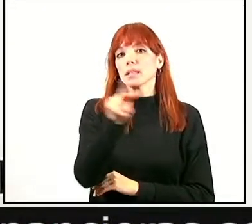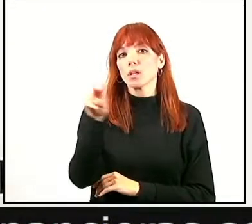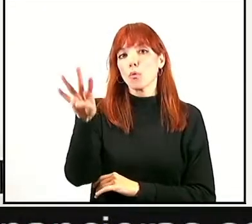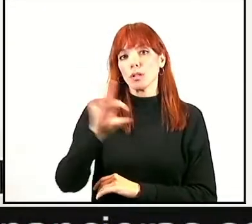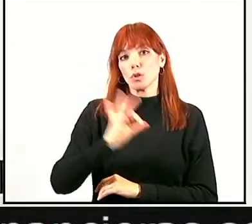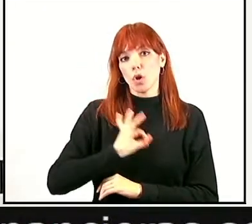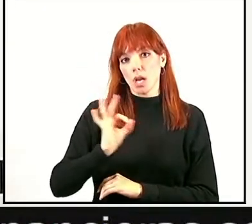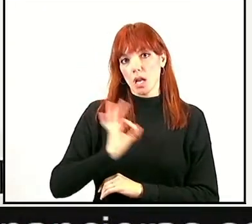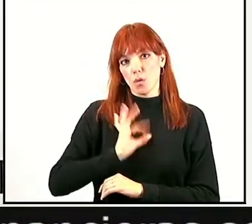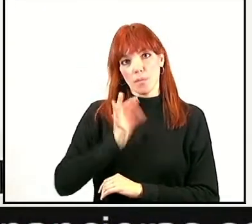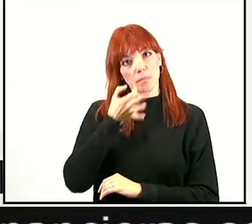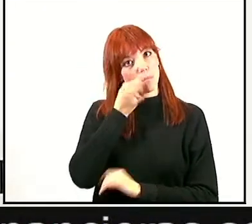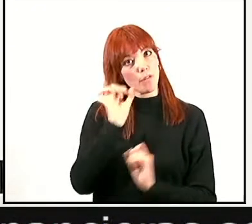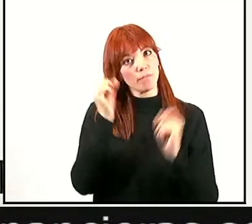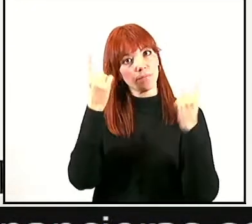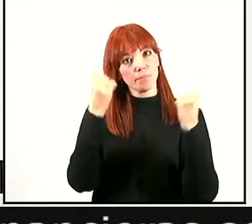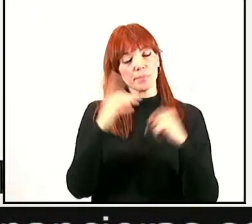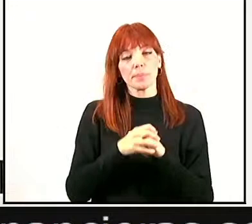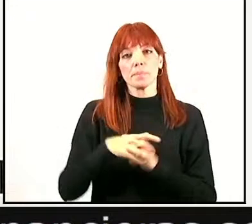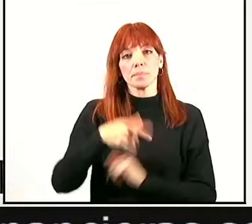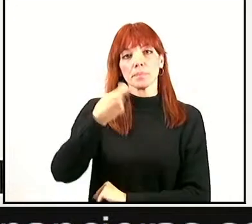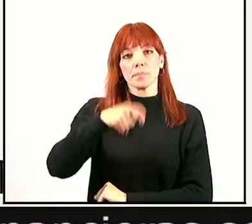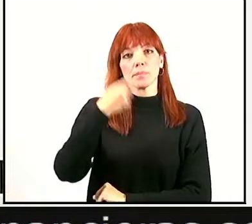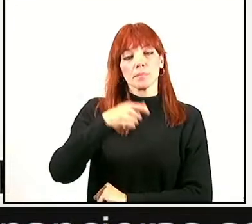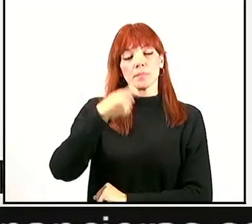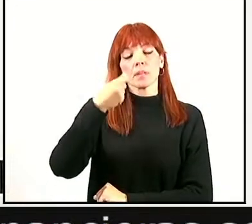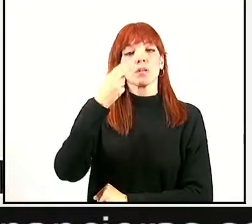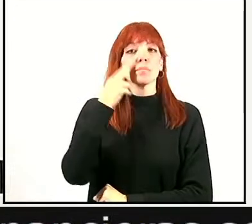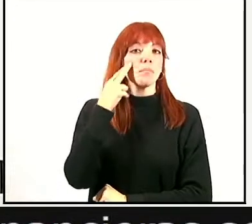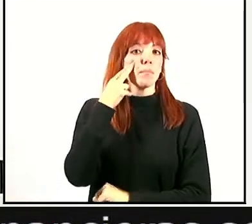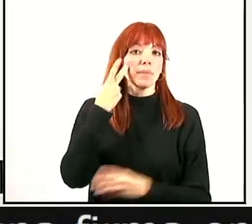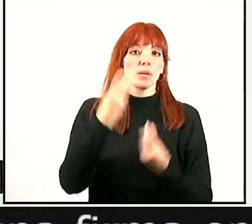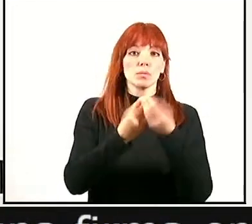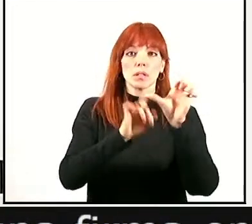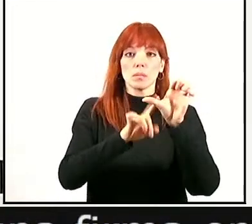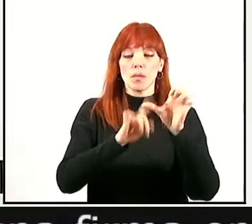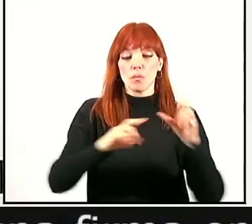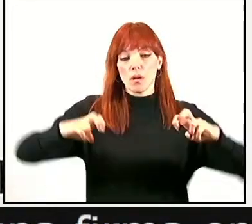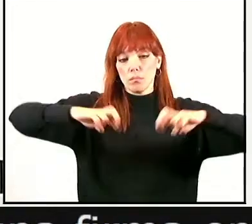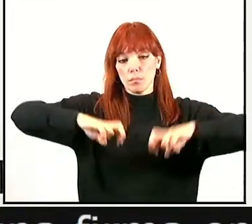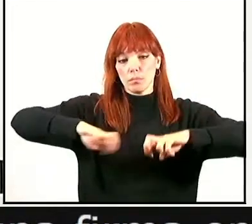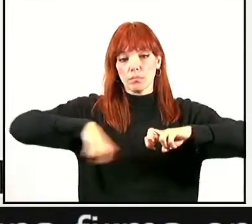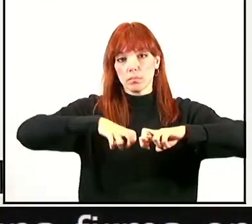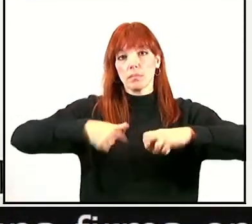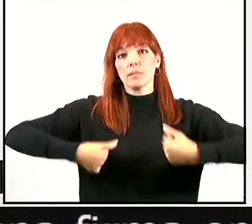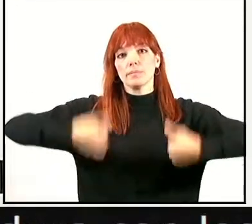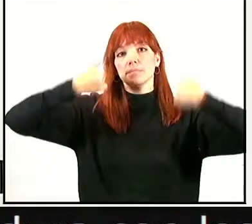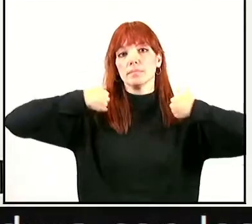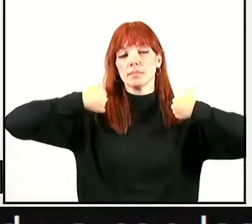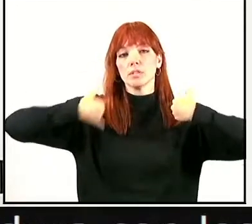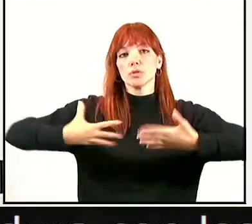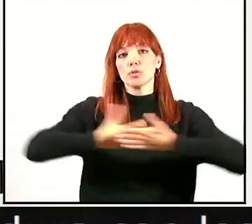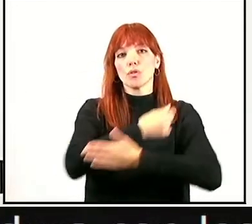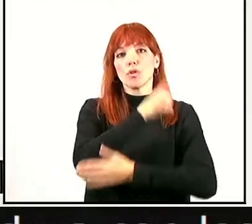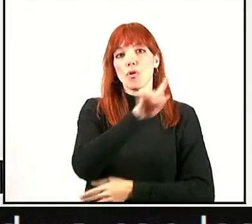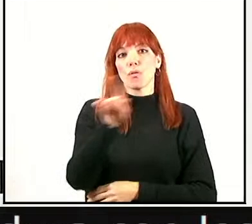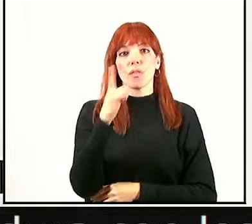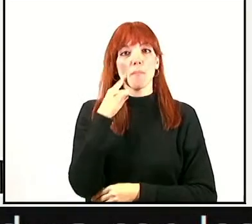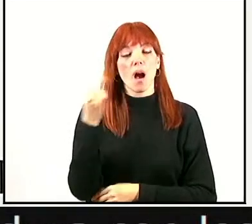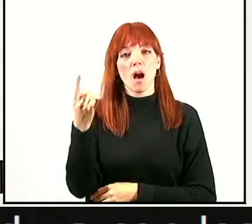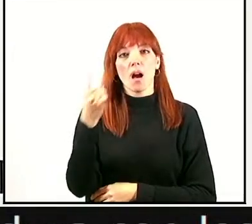de enero, en una firma en la que el presidente de la Junta de Extremadura, con los responsables de esas 11